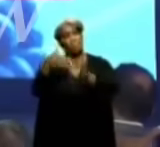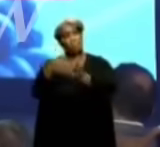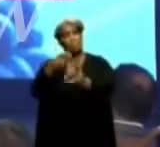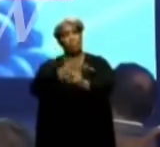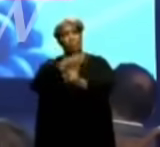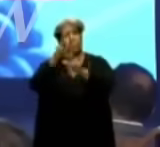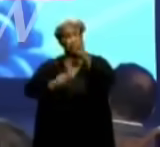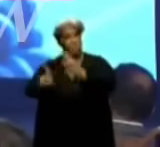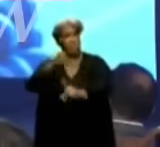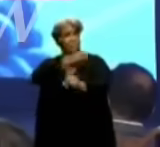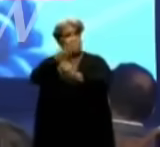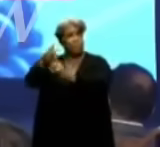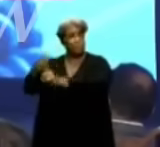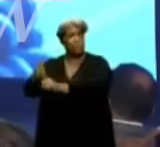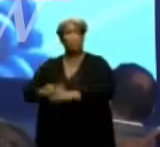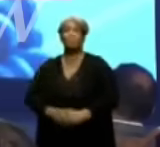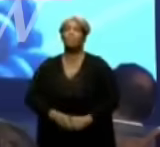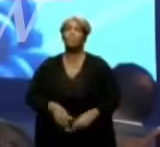50.000